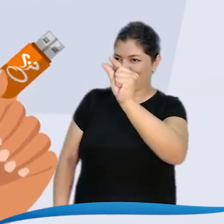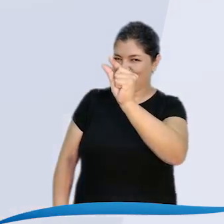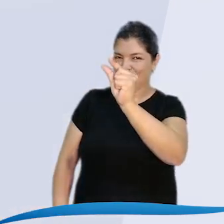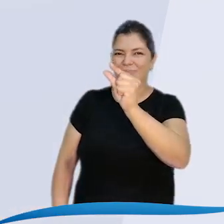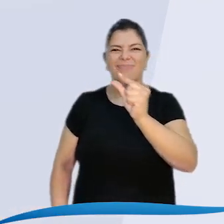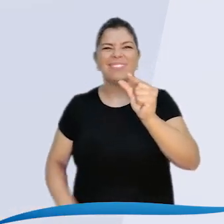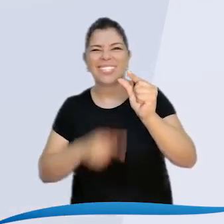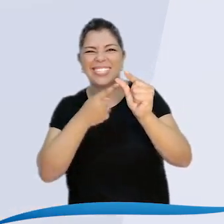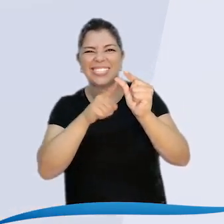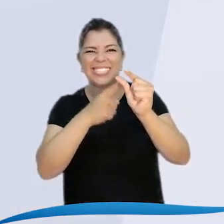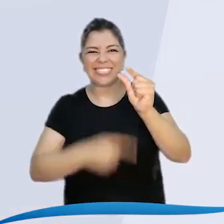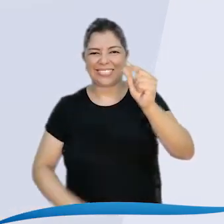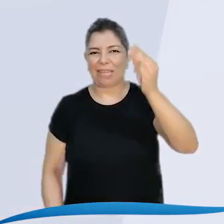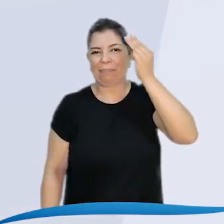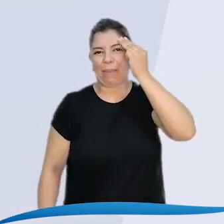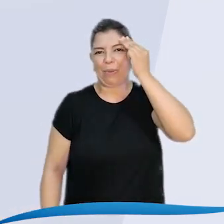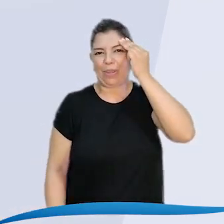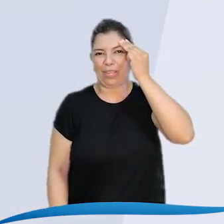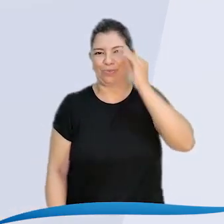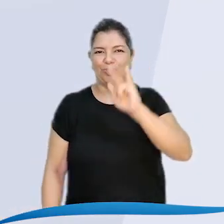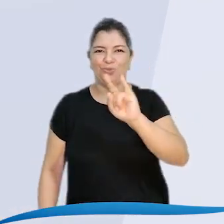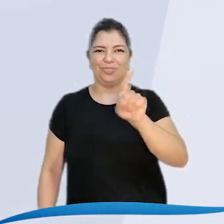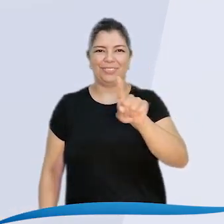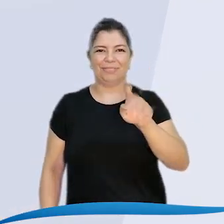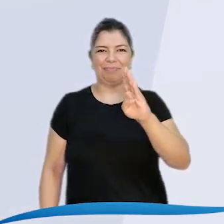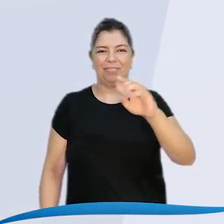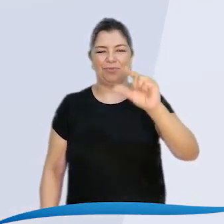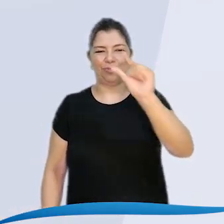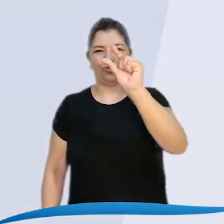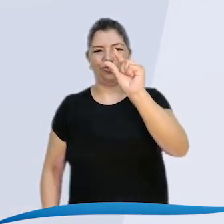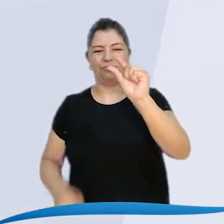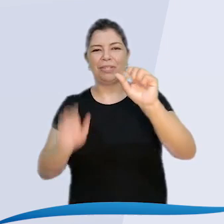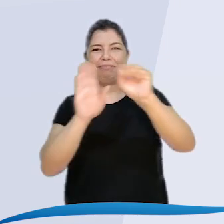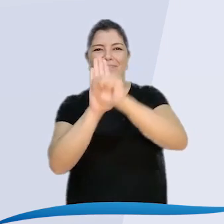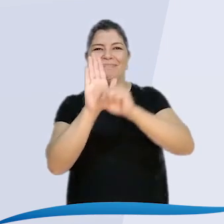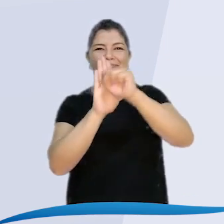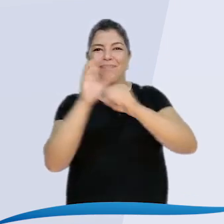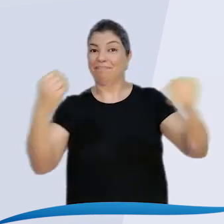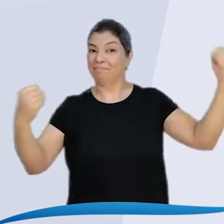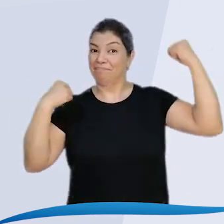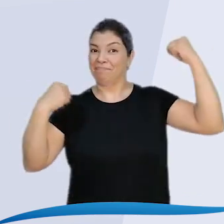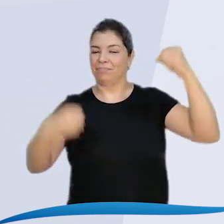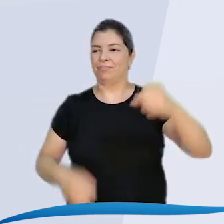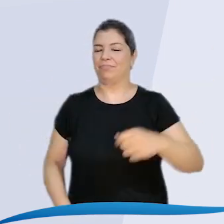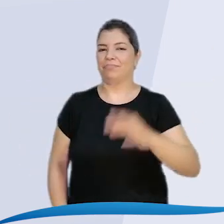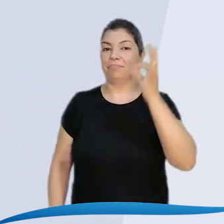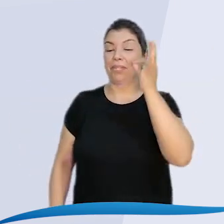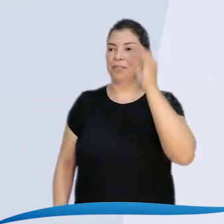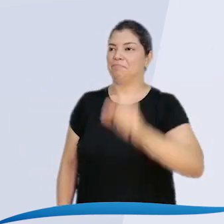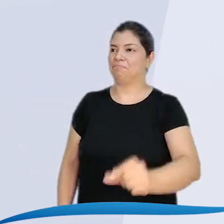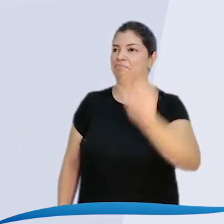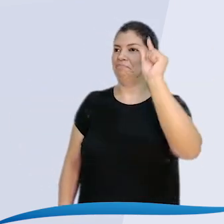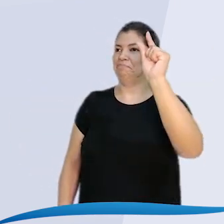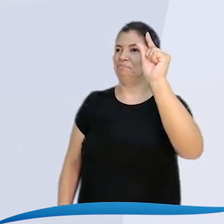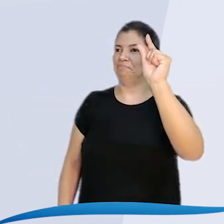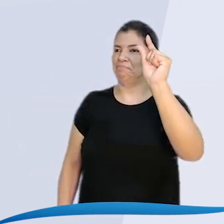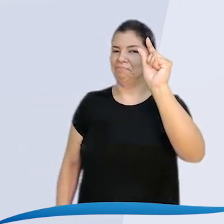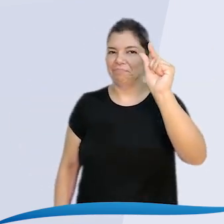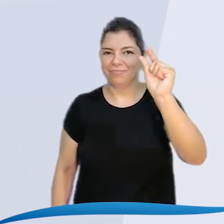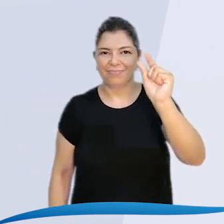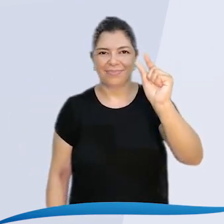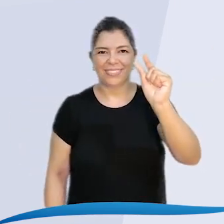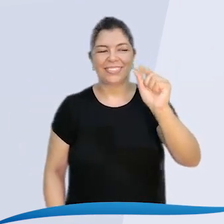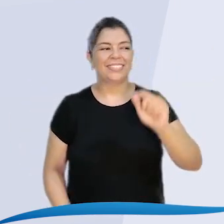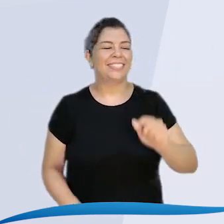acta. la cámara enfoca la mano que sostiene una memoria USB con el logo de Sport Power 2 y que Peregrina